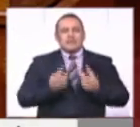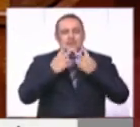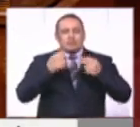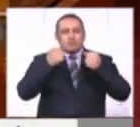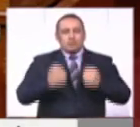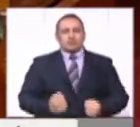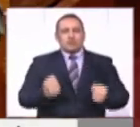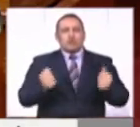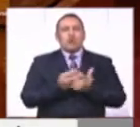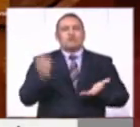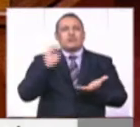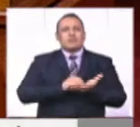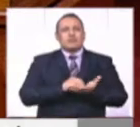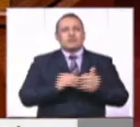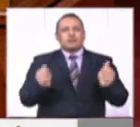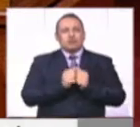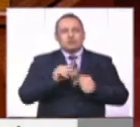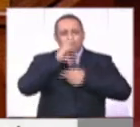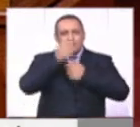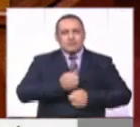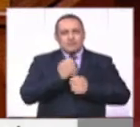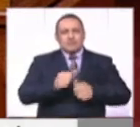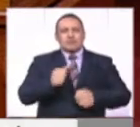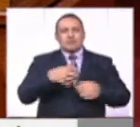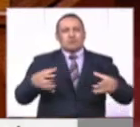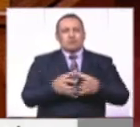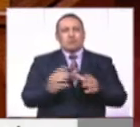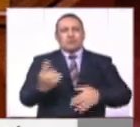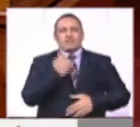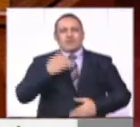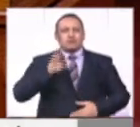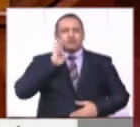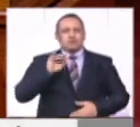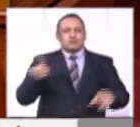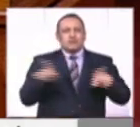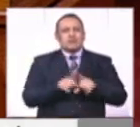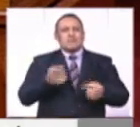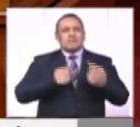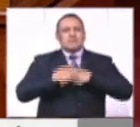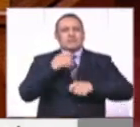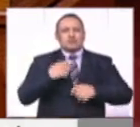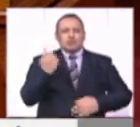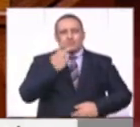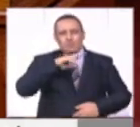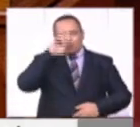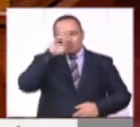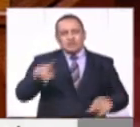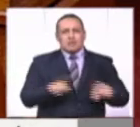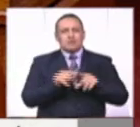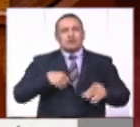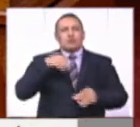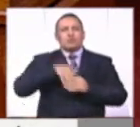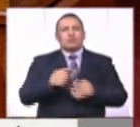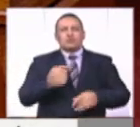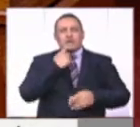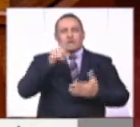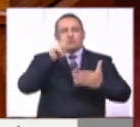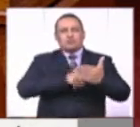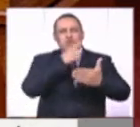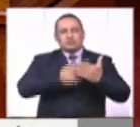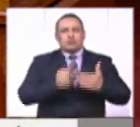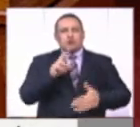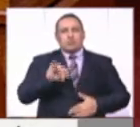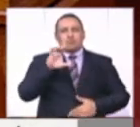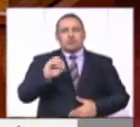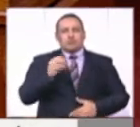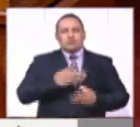una vez más una minería privatista contaminadora vend patria señor presidente nuestro voto va a ser por la censura de Rómulo